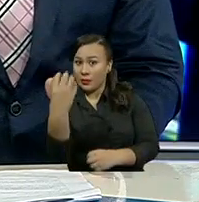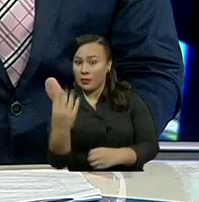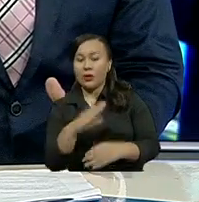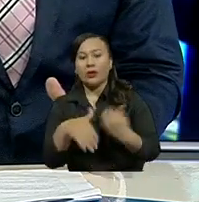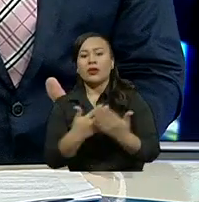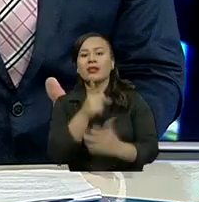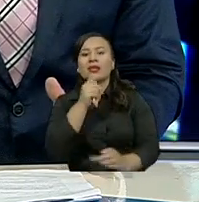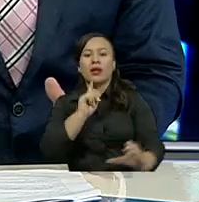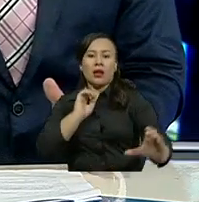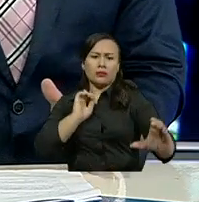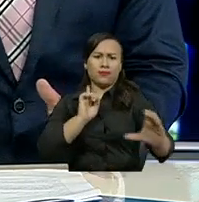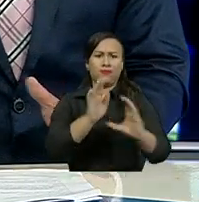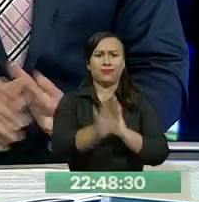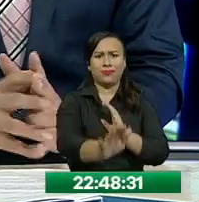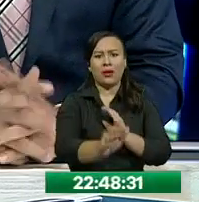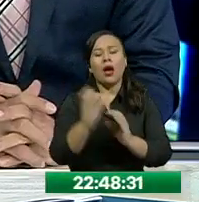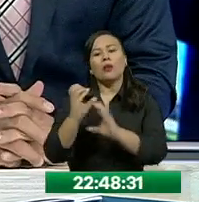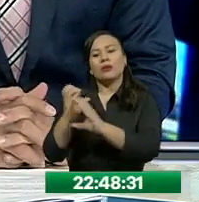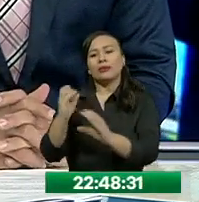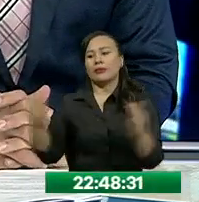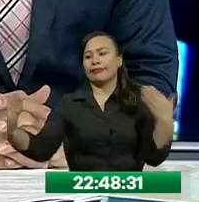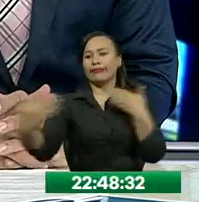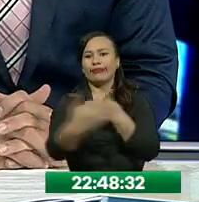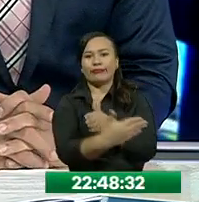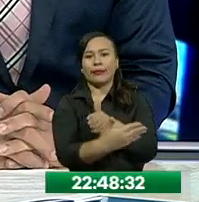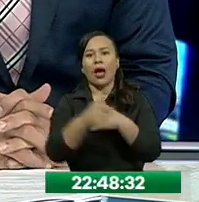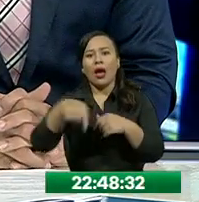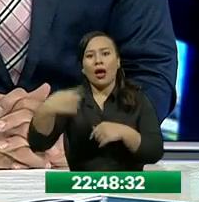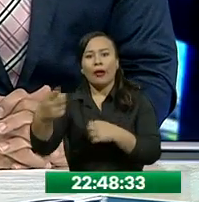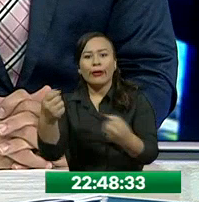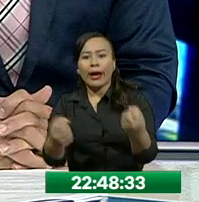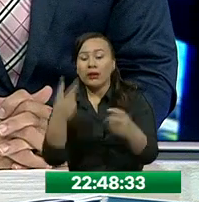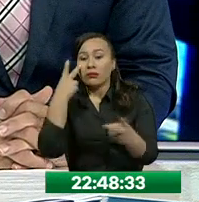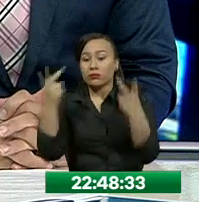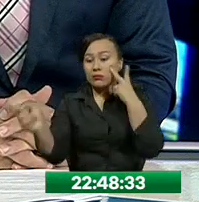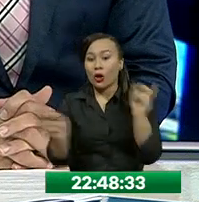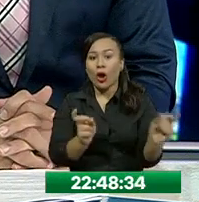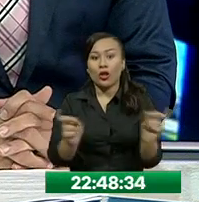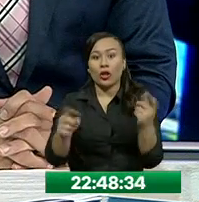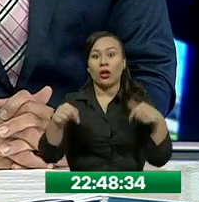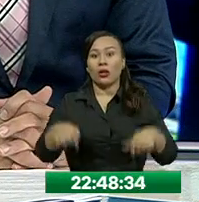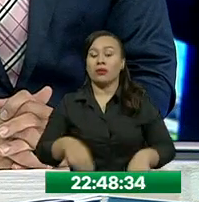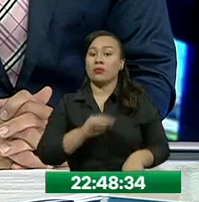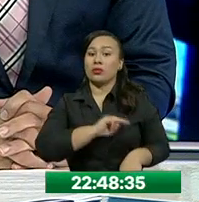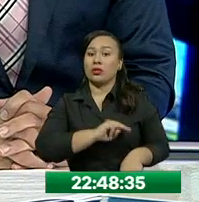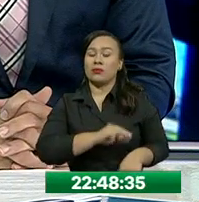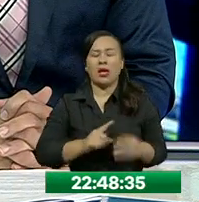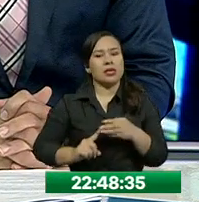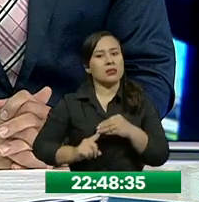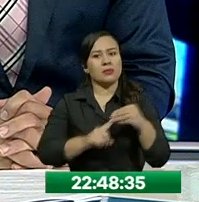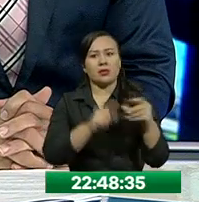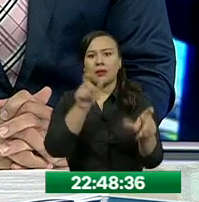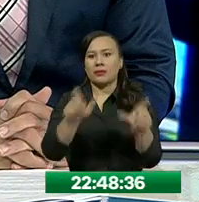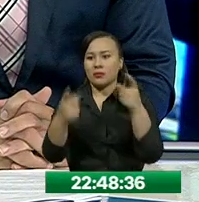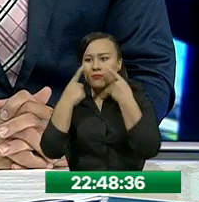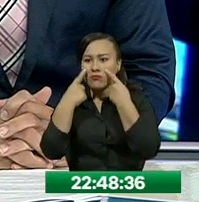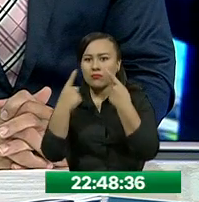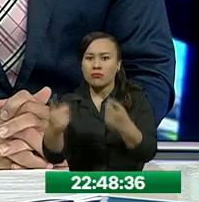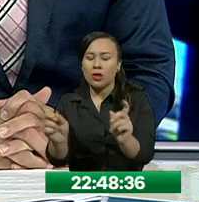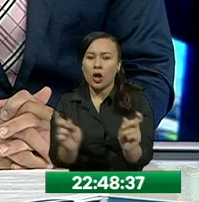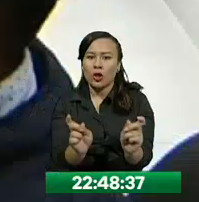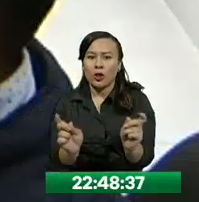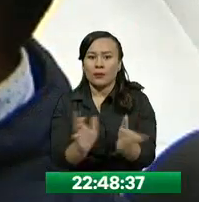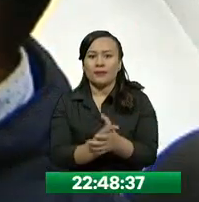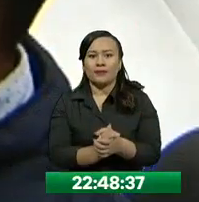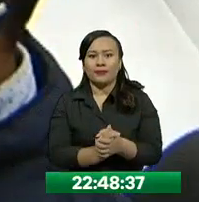de velocidad en buses, bloqueo de intersecciones, entre otros aspectos, son controlados por un equipo especializado.